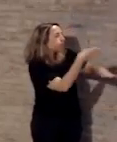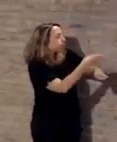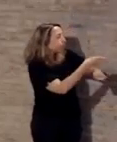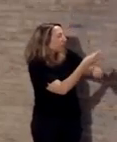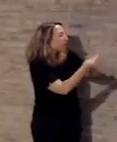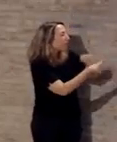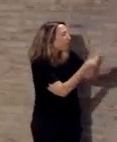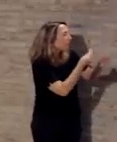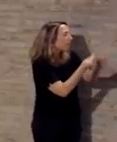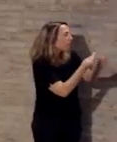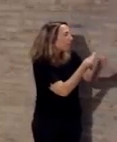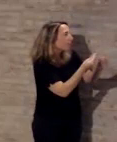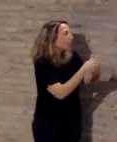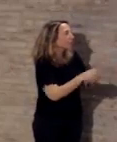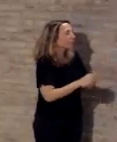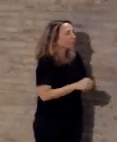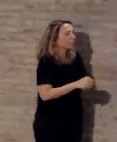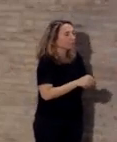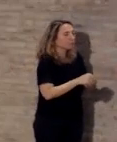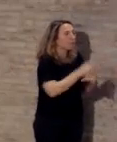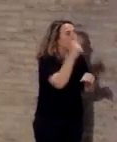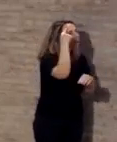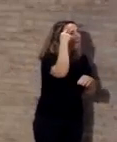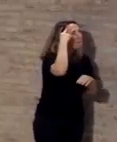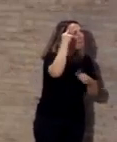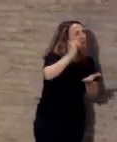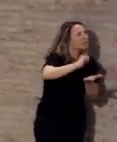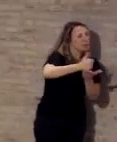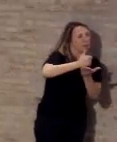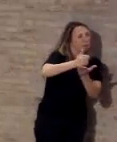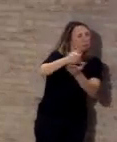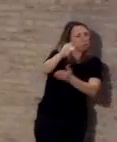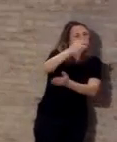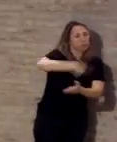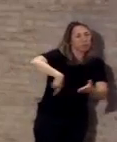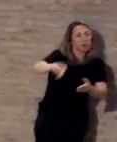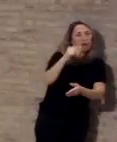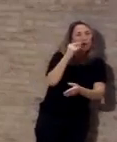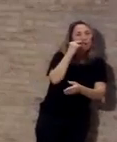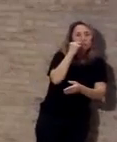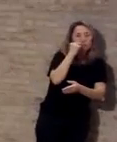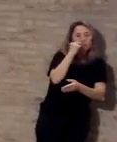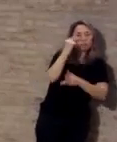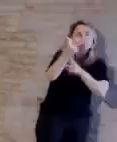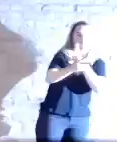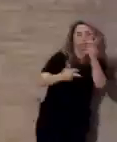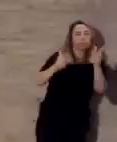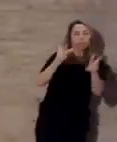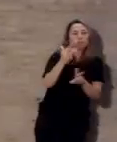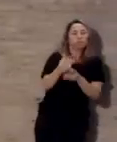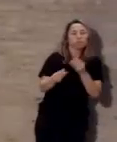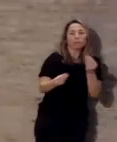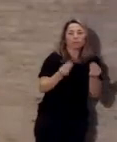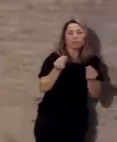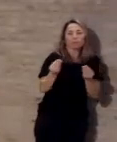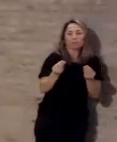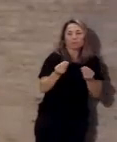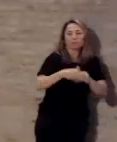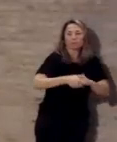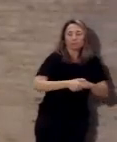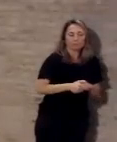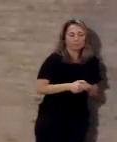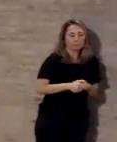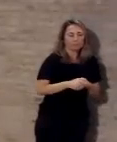poder atravesar la justicia pensaba recién cuando las chicas hablan de Micaela y digo